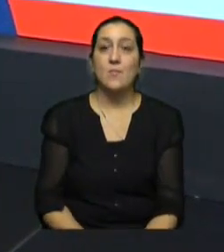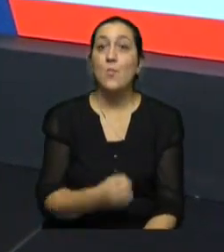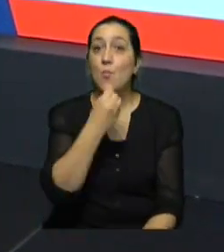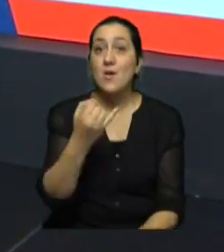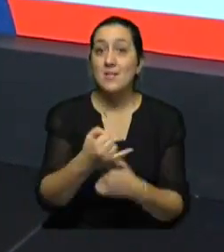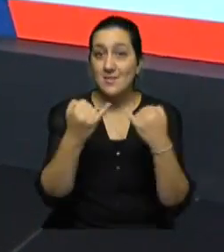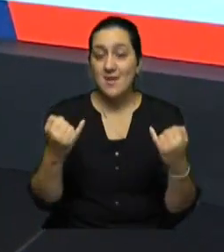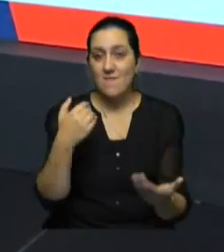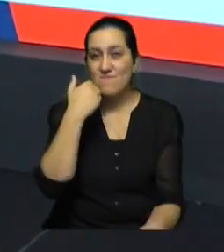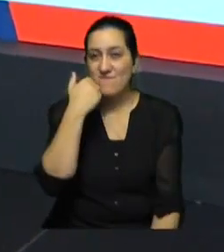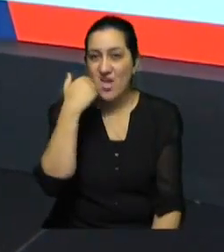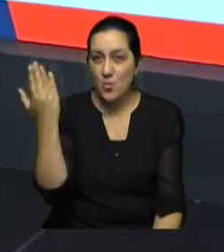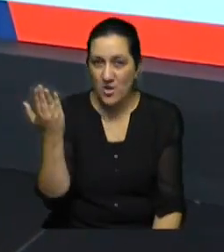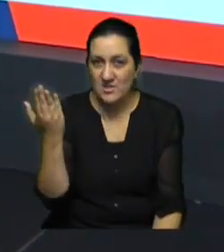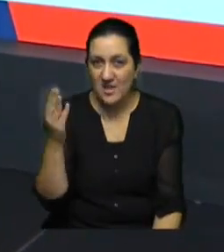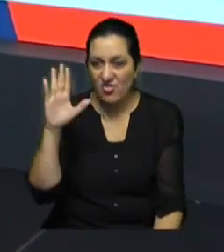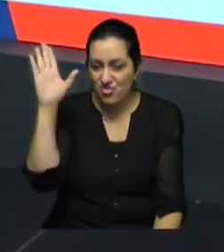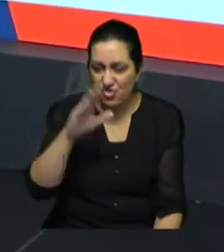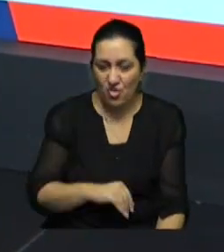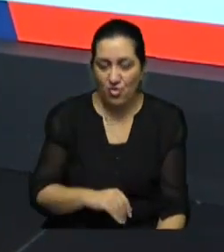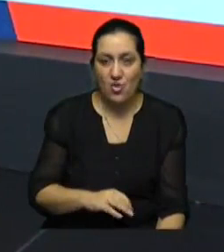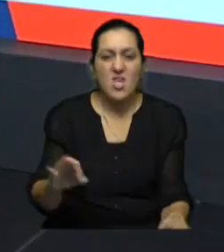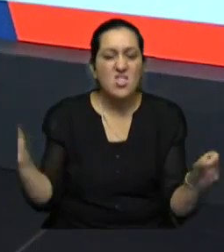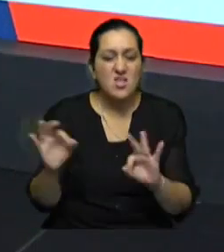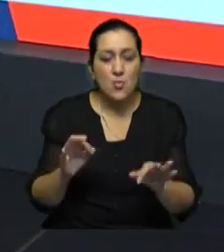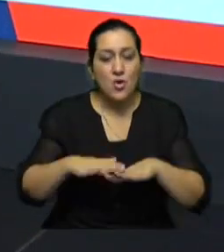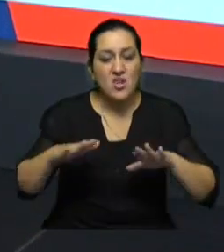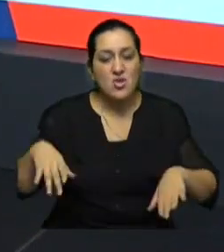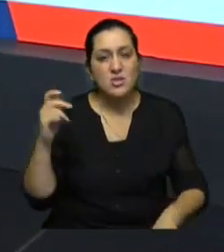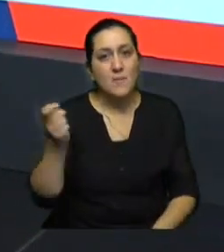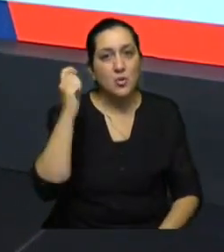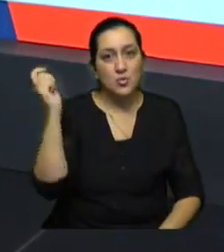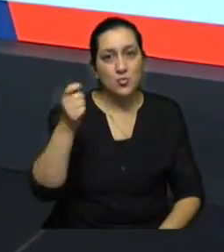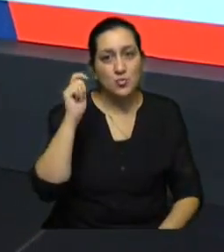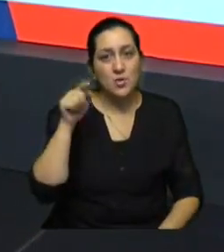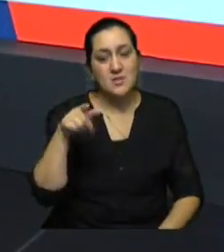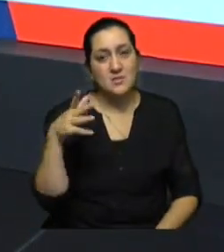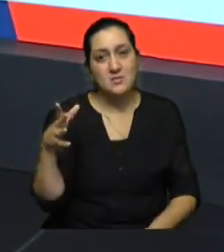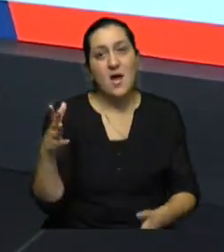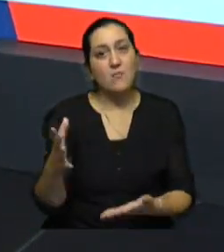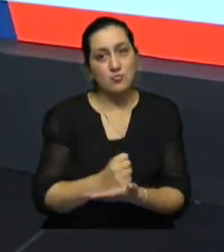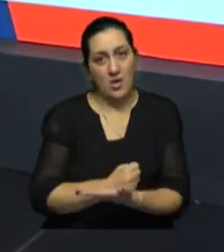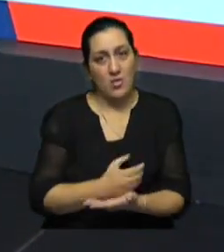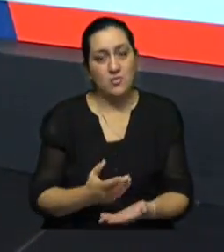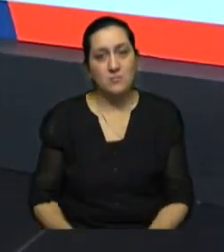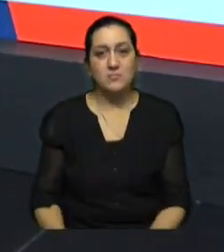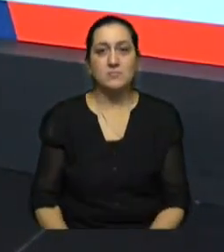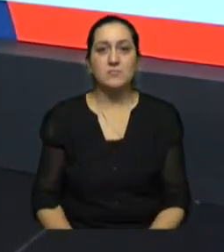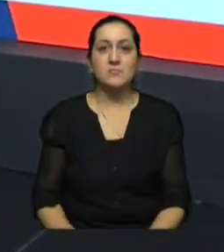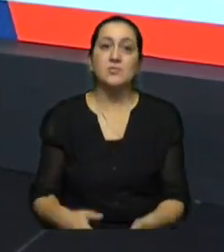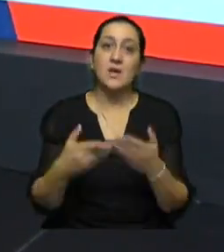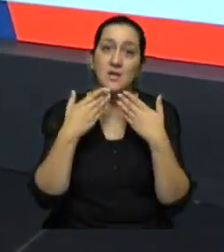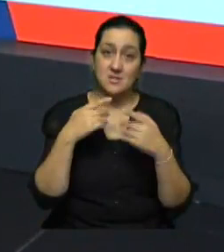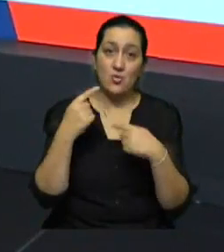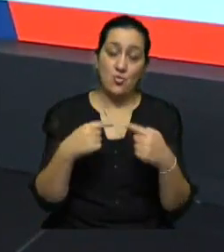día. Vergüenza todo. Ningún niño se prostituye, es explotado sexualmente. Gracias.